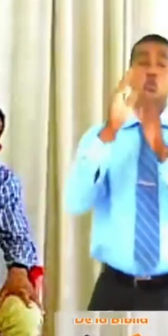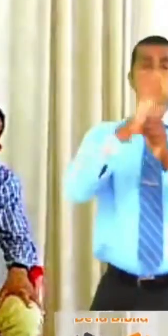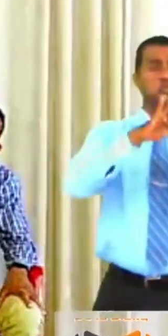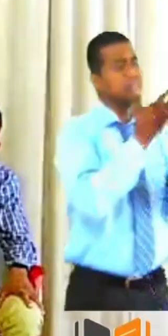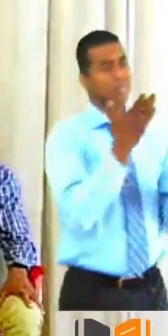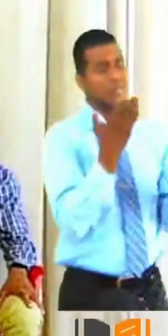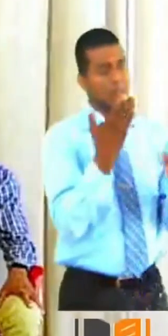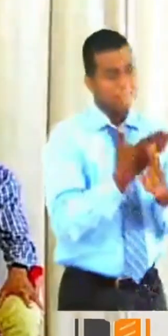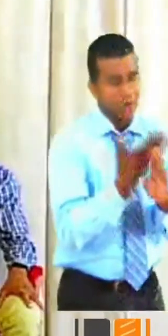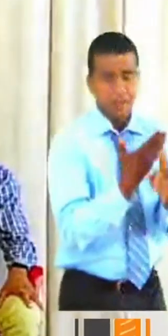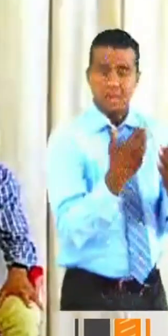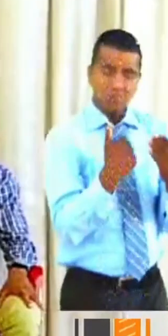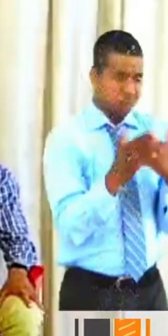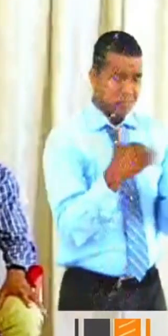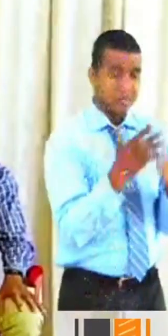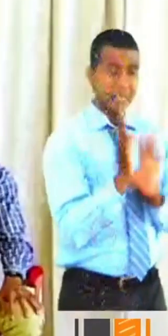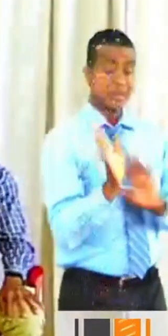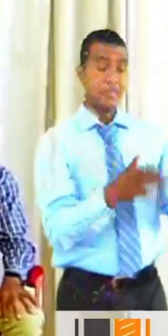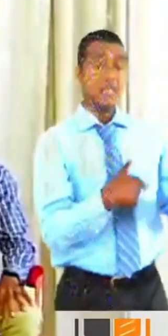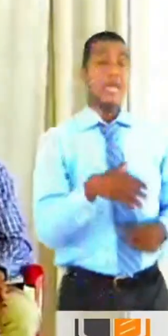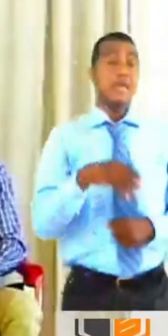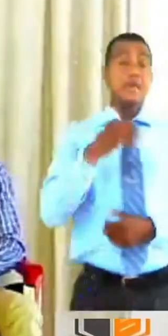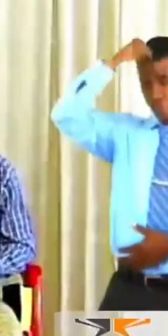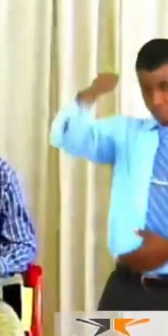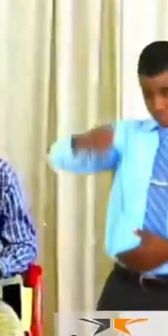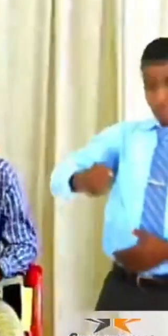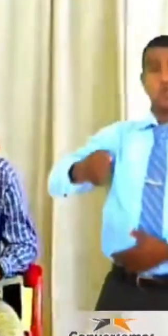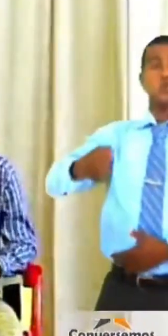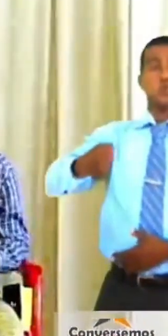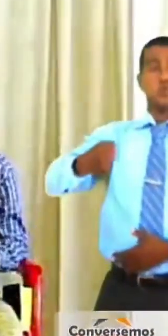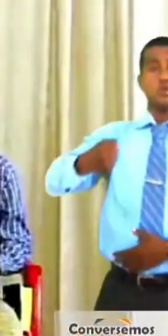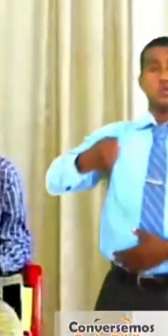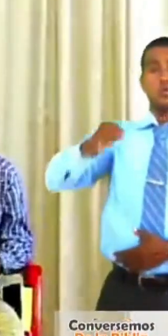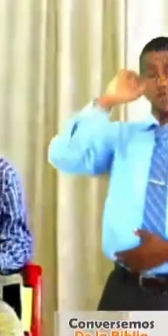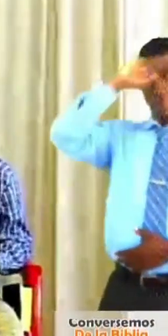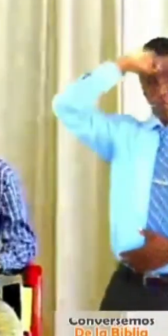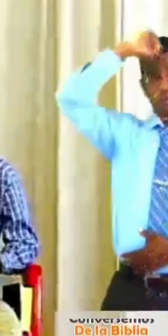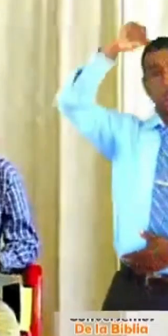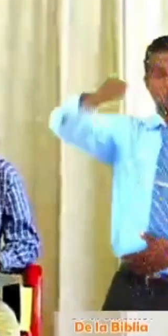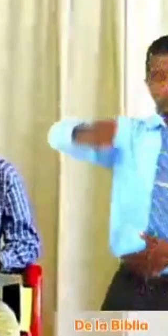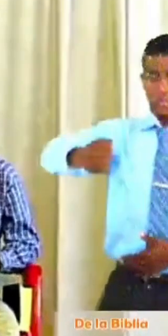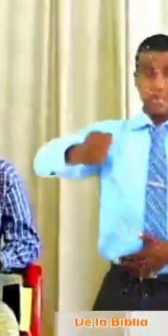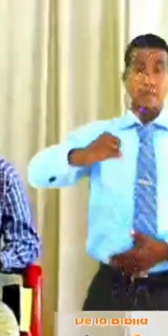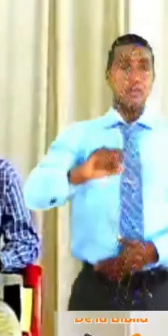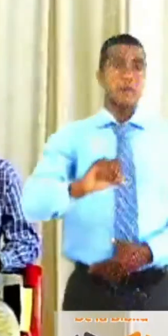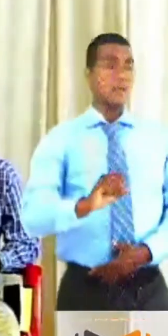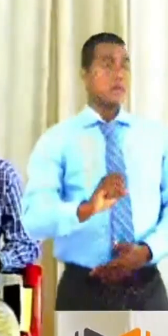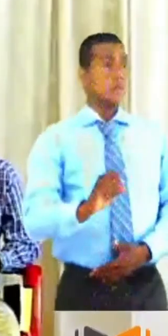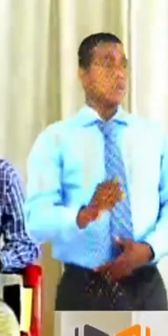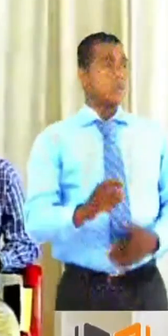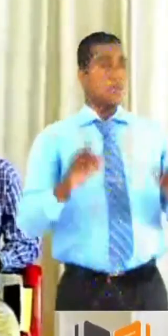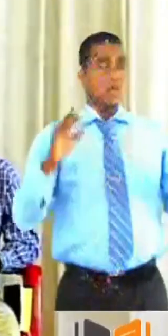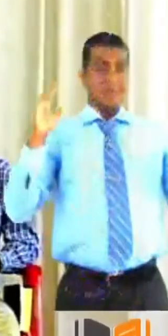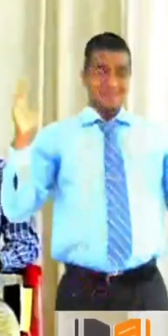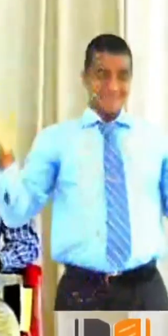el camino, cuando fue Josué a conquistar la tierra prometida, puso primero el arca y a los levitas adelante. El